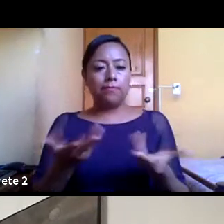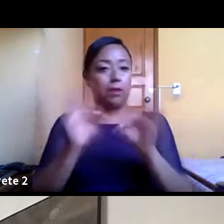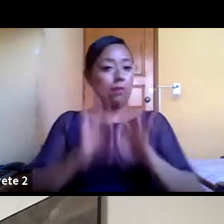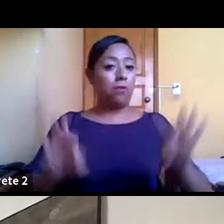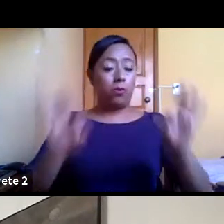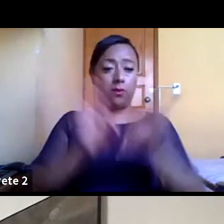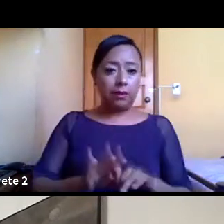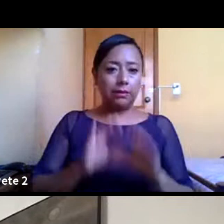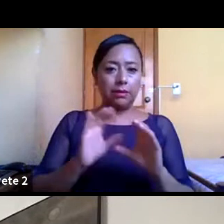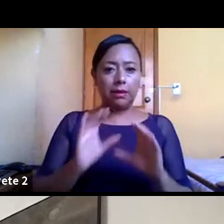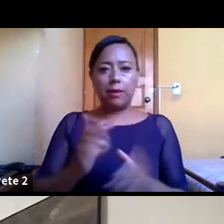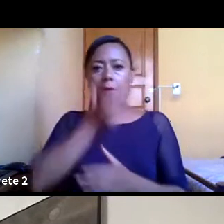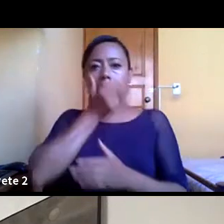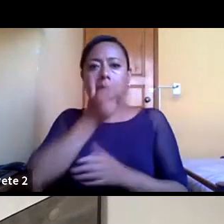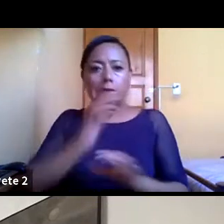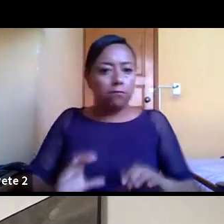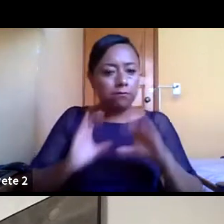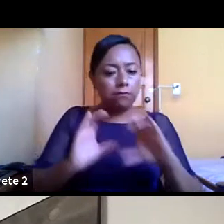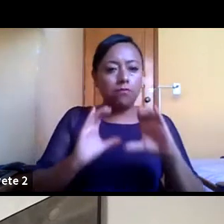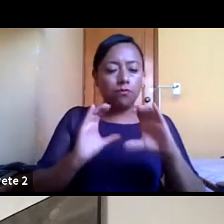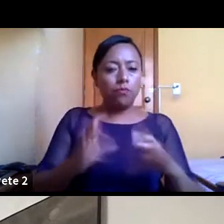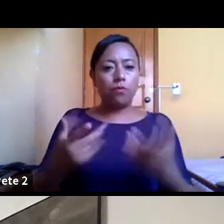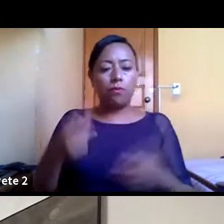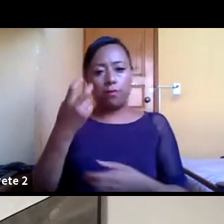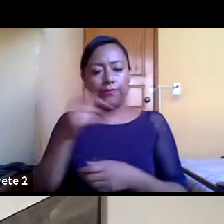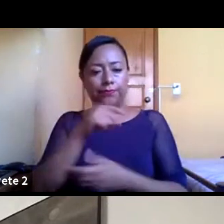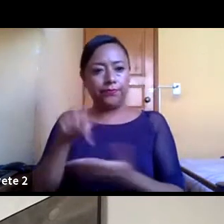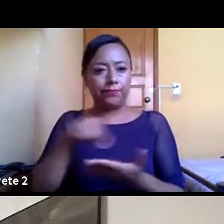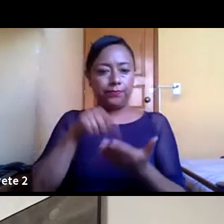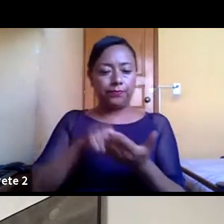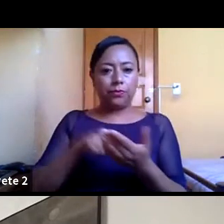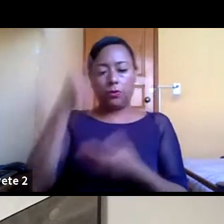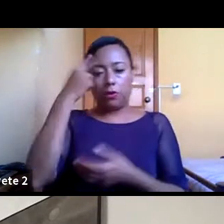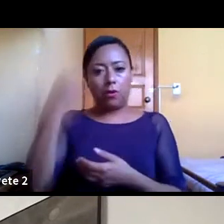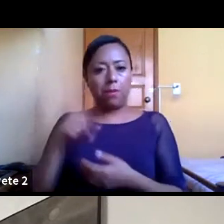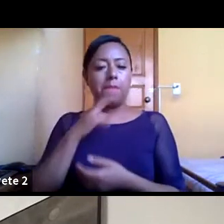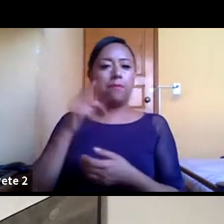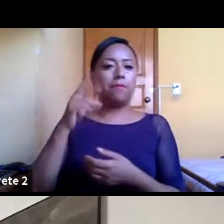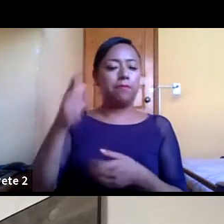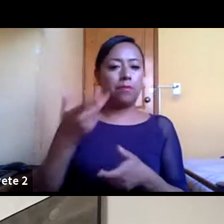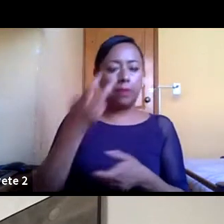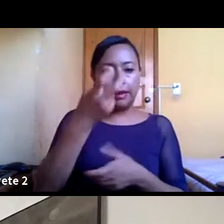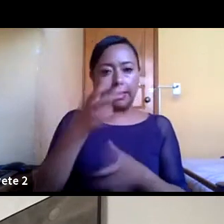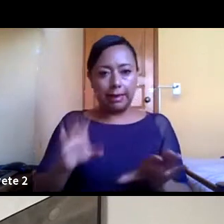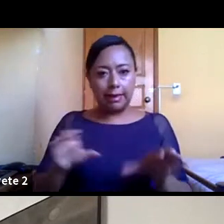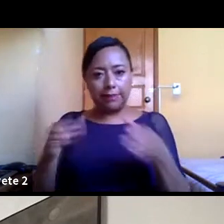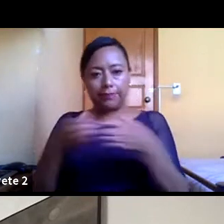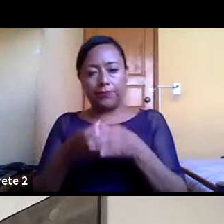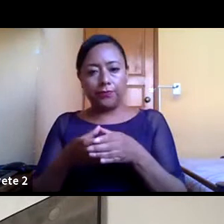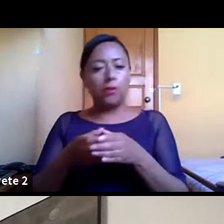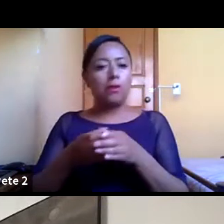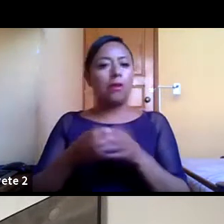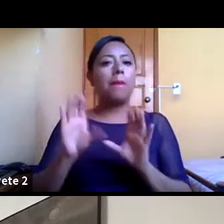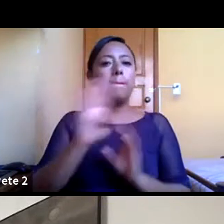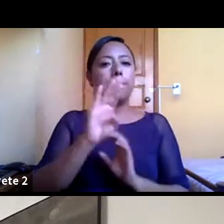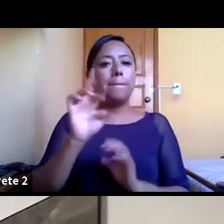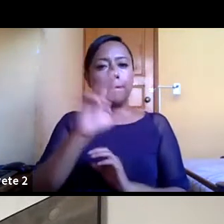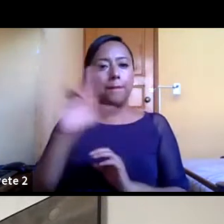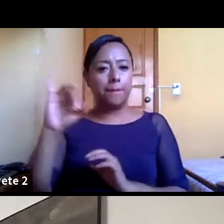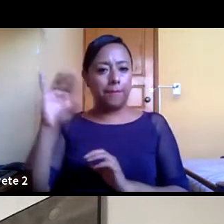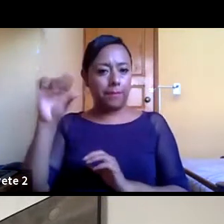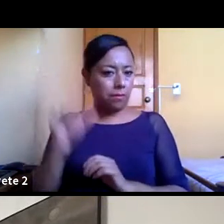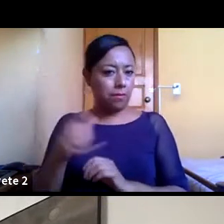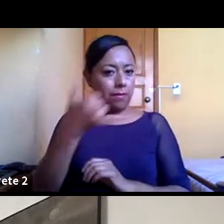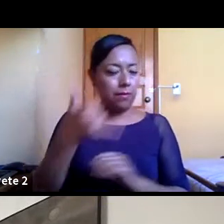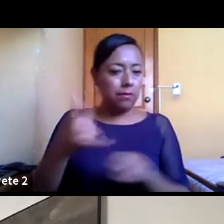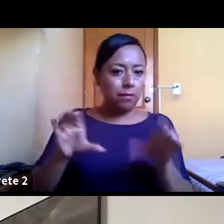comités obligados a dar seguimiento a los programas de mejoramiento barrial y comunitario, toda vez que la opinión a la que se hace referencia